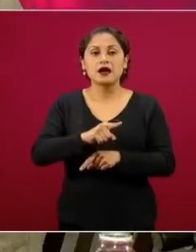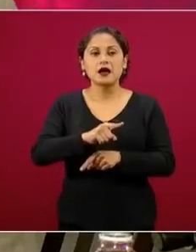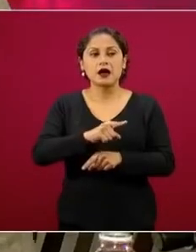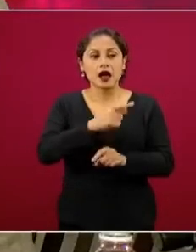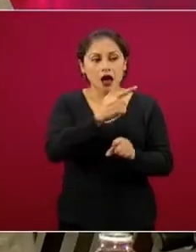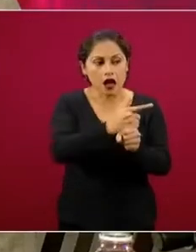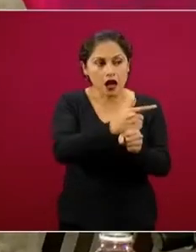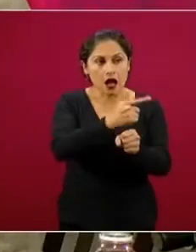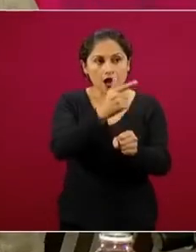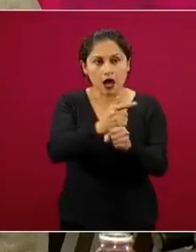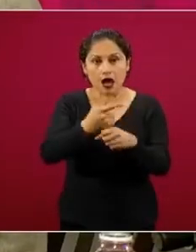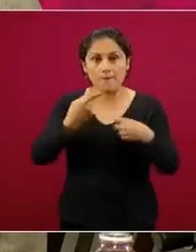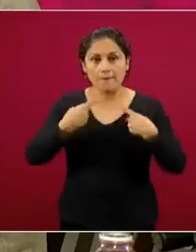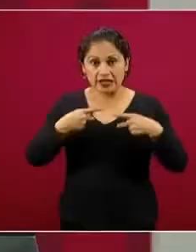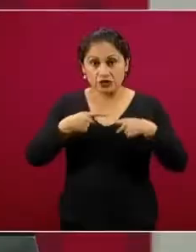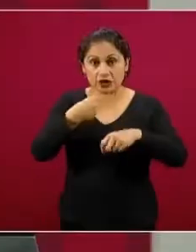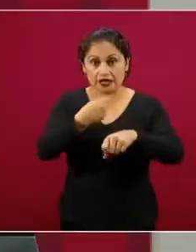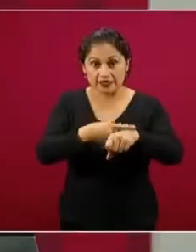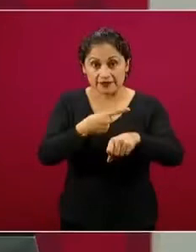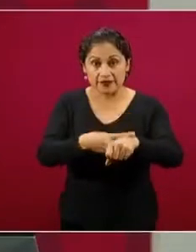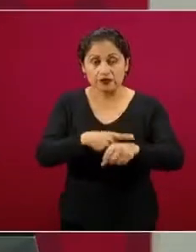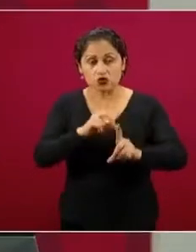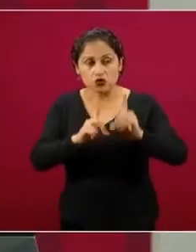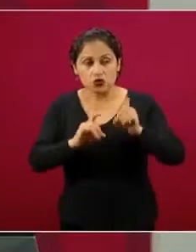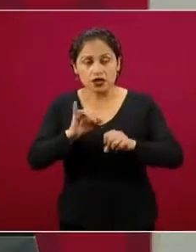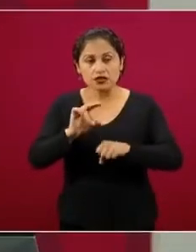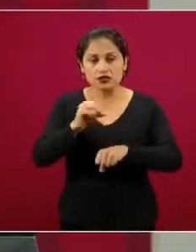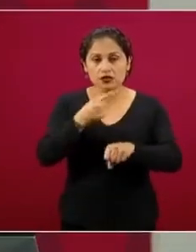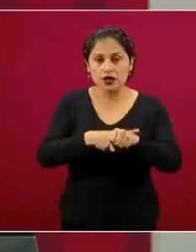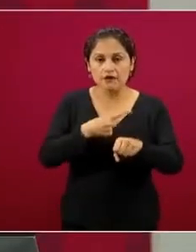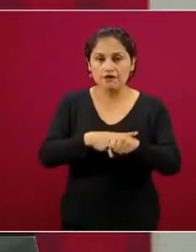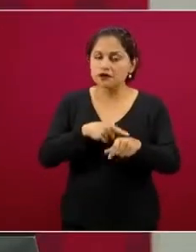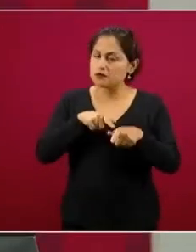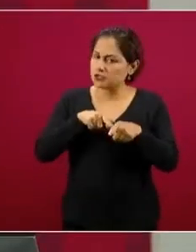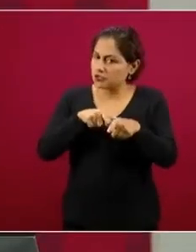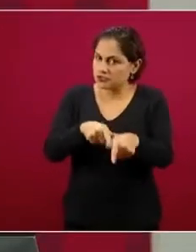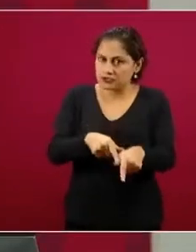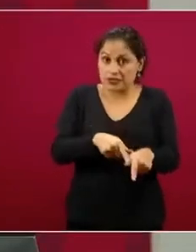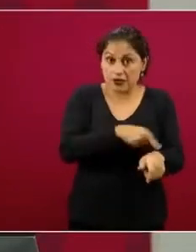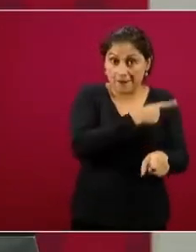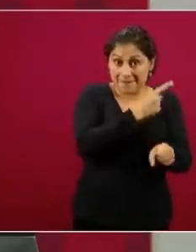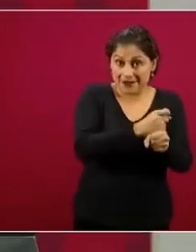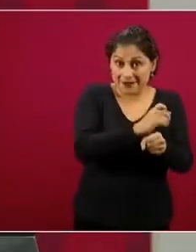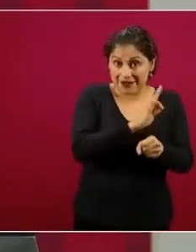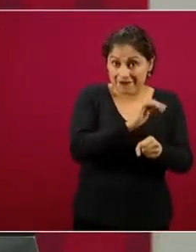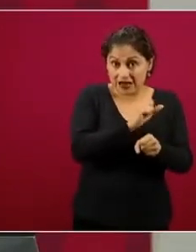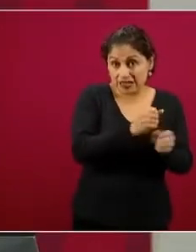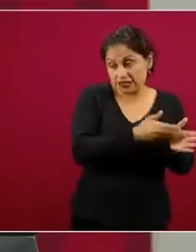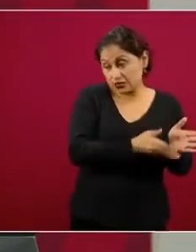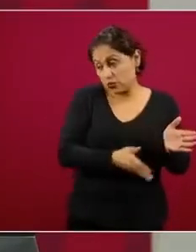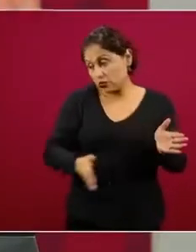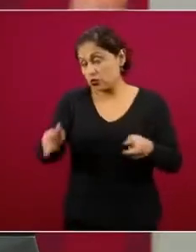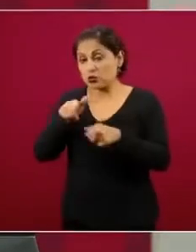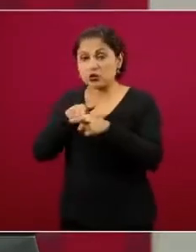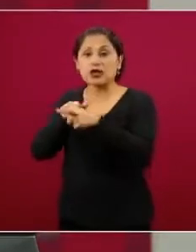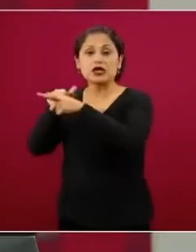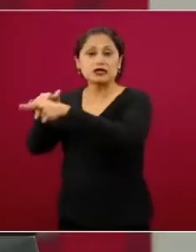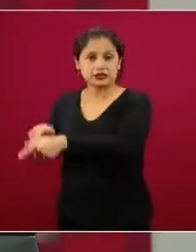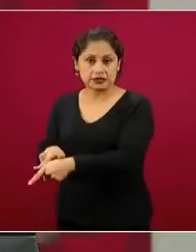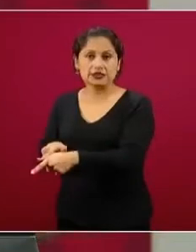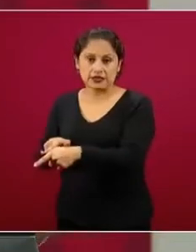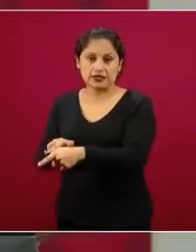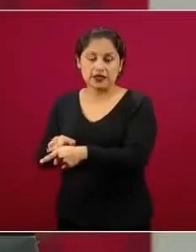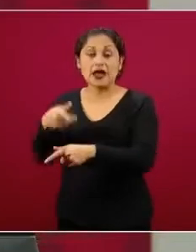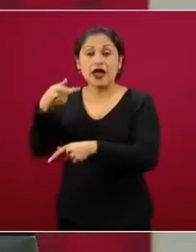sospechosos. No, esta sigue y ha seguido hasta el minuto de hoy, solo que su efectividad como